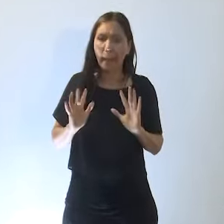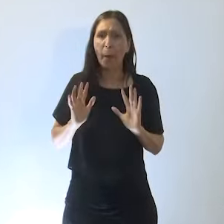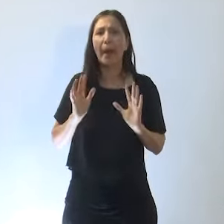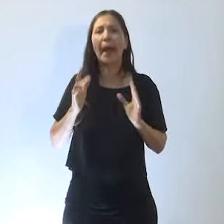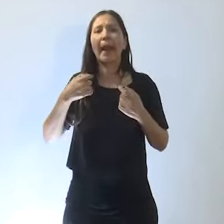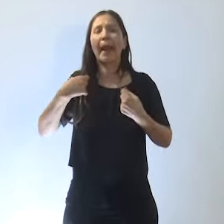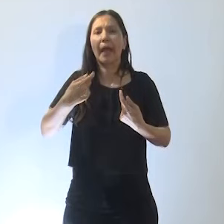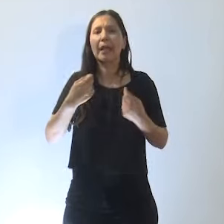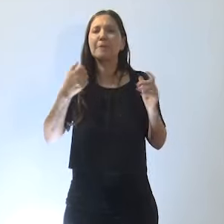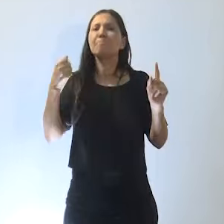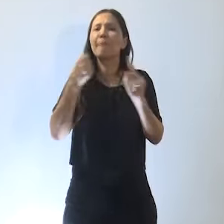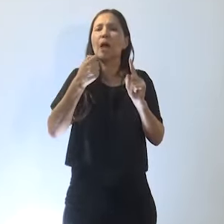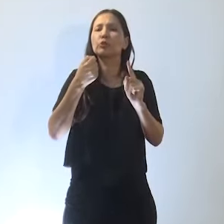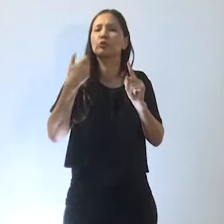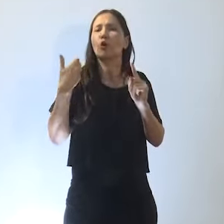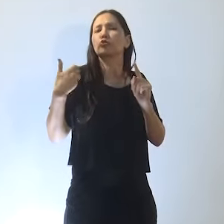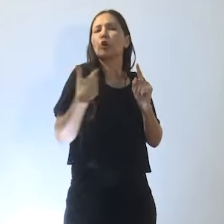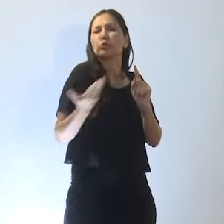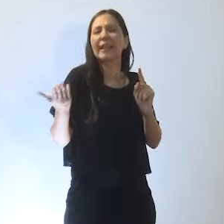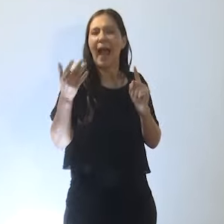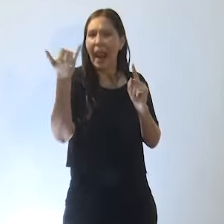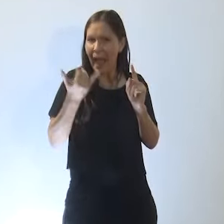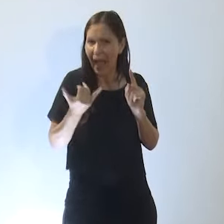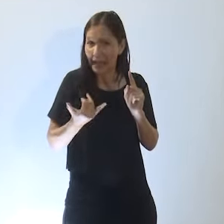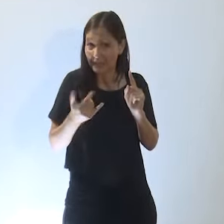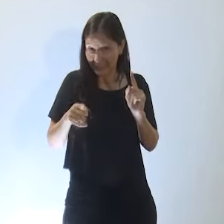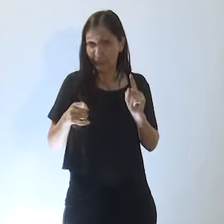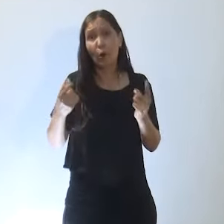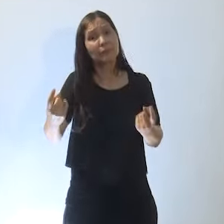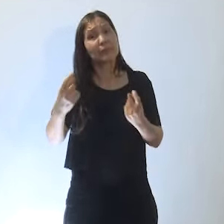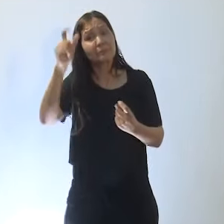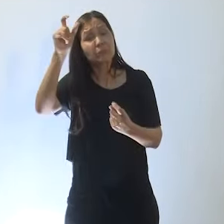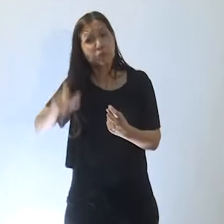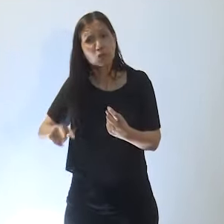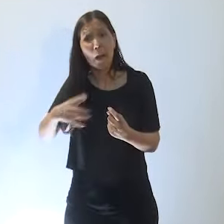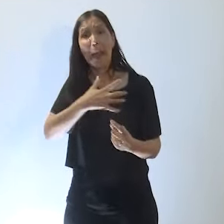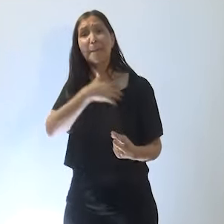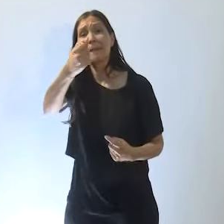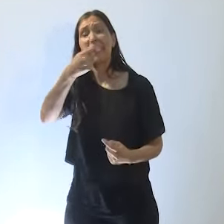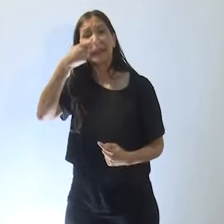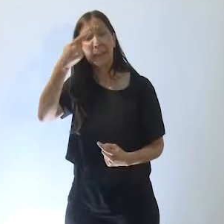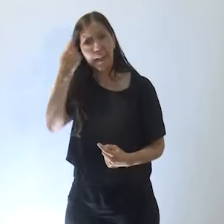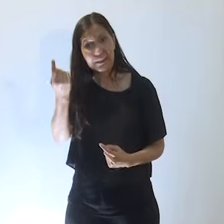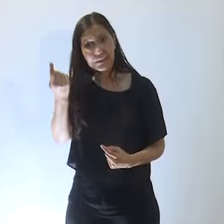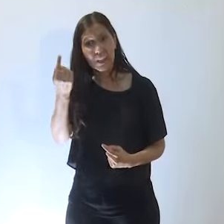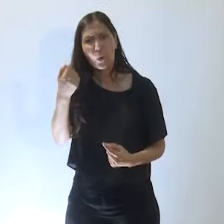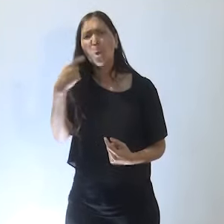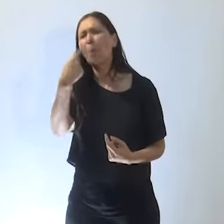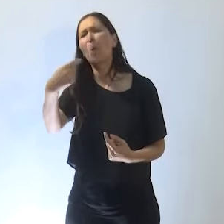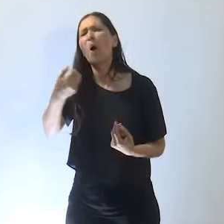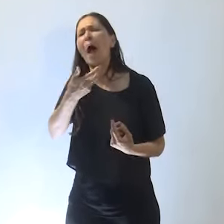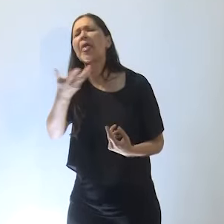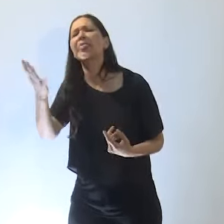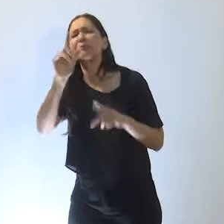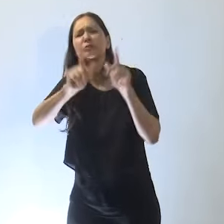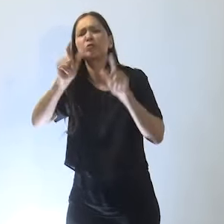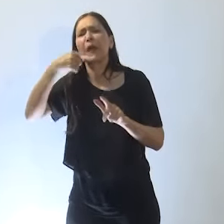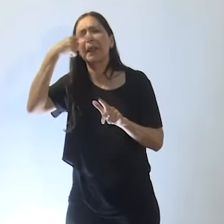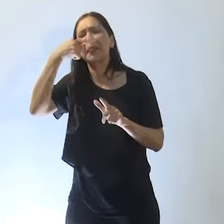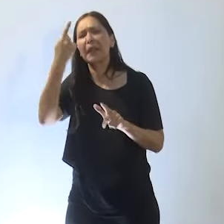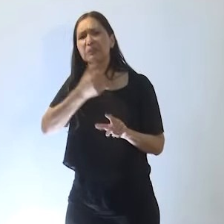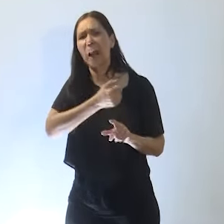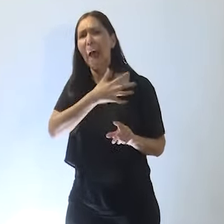necesita de alguien que le importe la patria no sé cuánta gente le interesa la patria y que además le interese